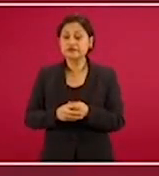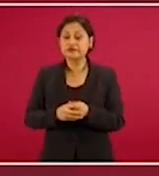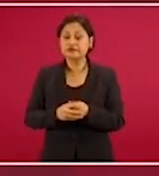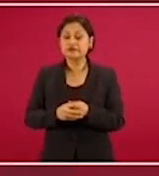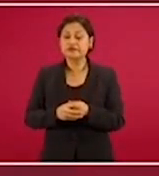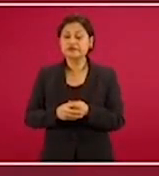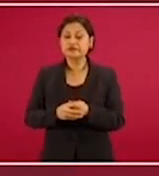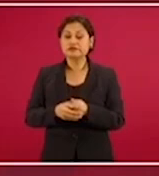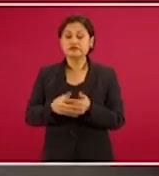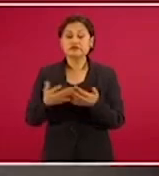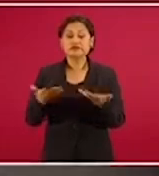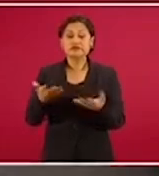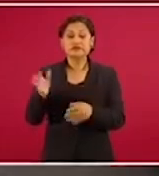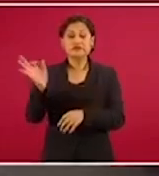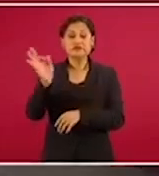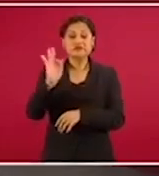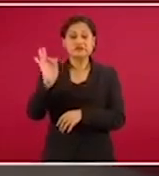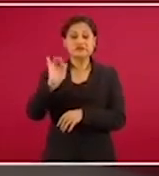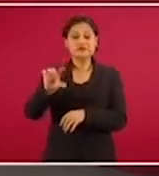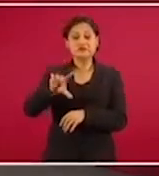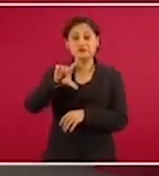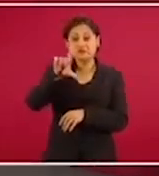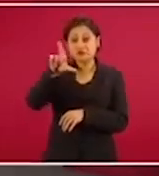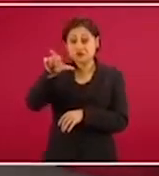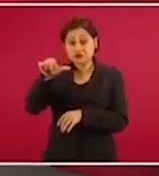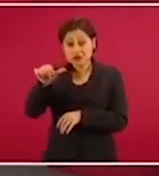insalvable, que continúen las